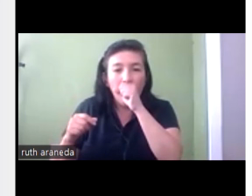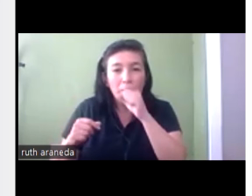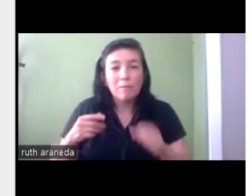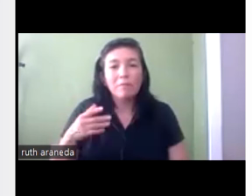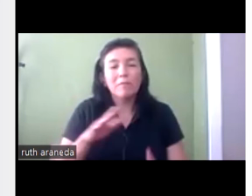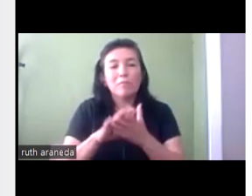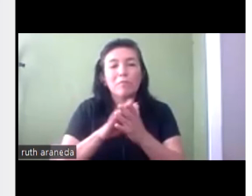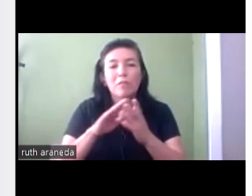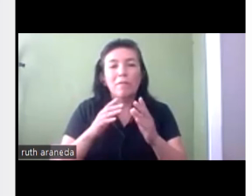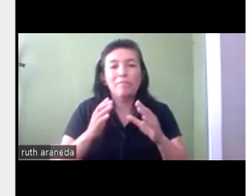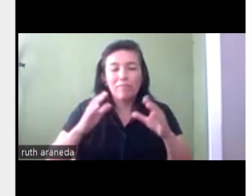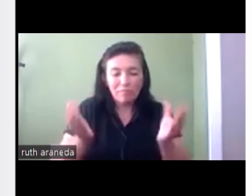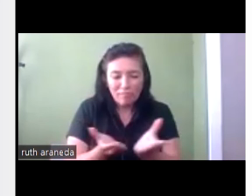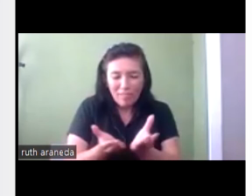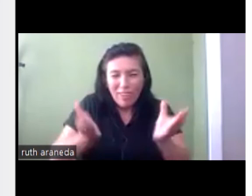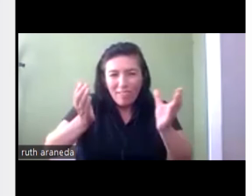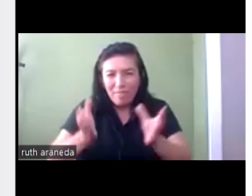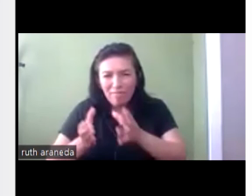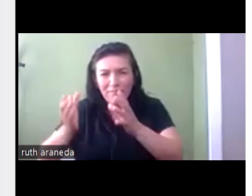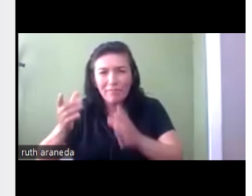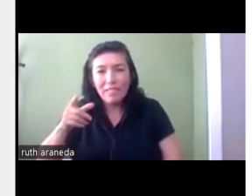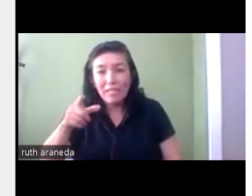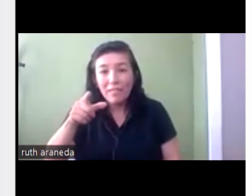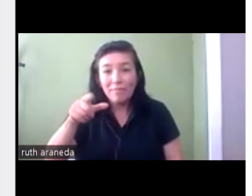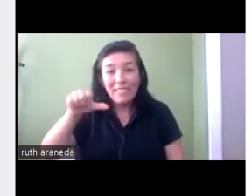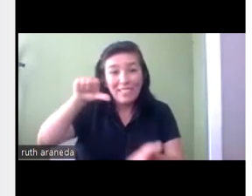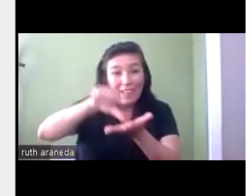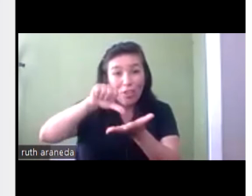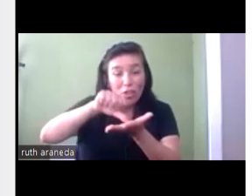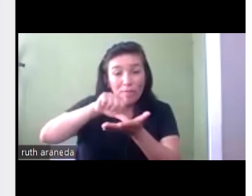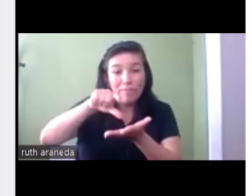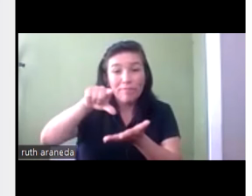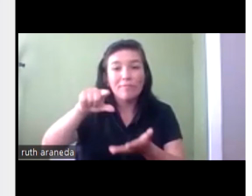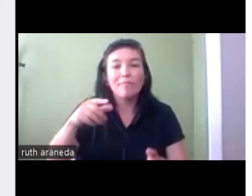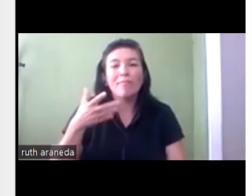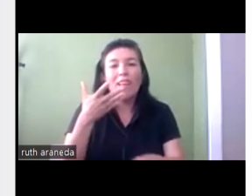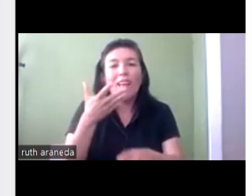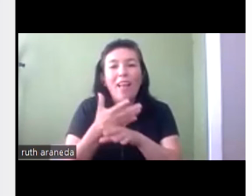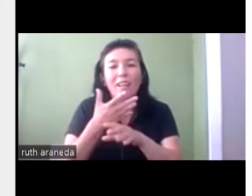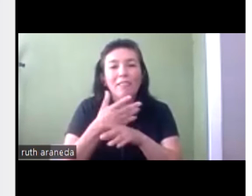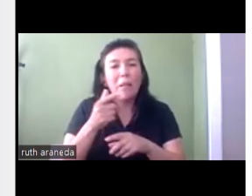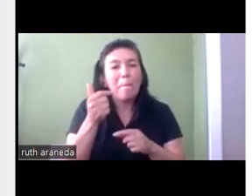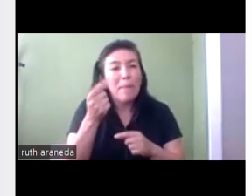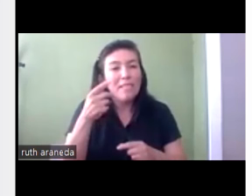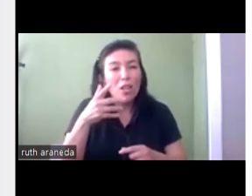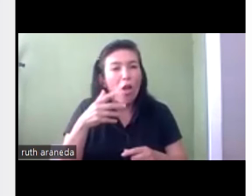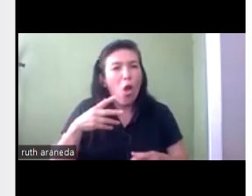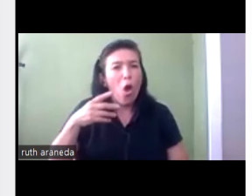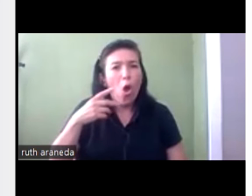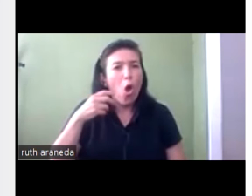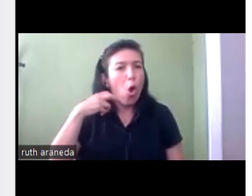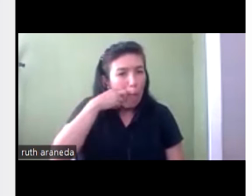como a este personaje central, que tiene atributos de felino y humano y